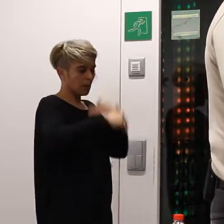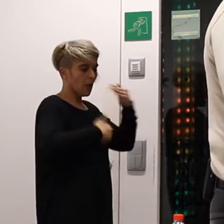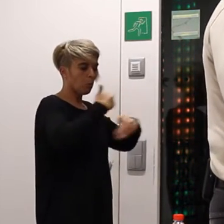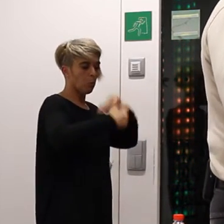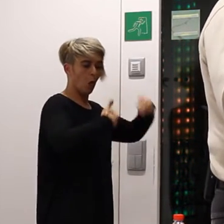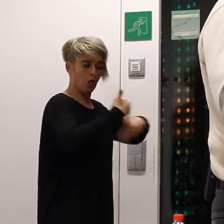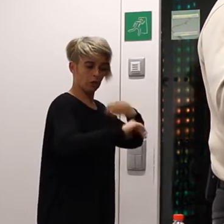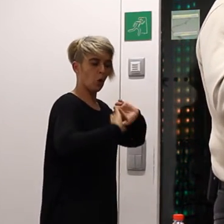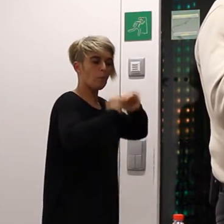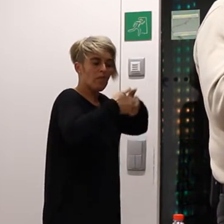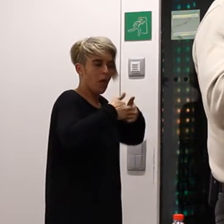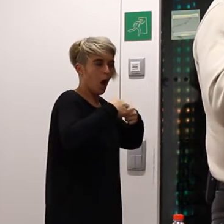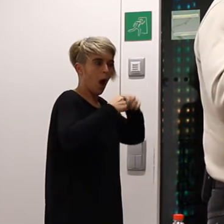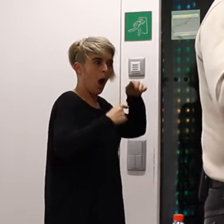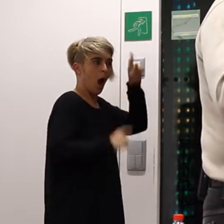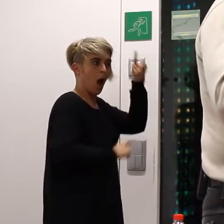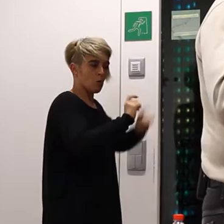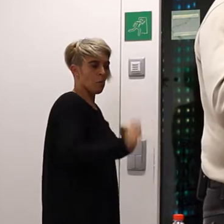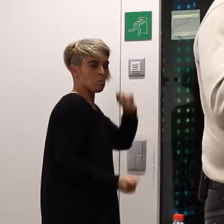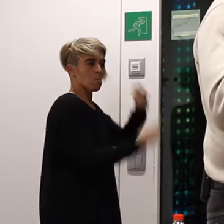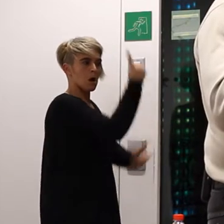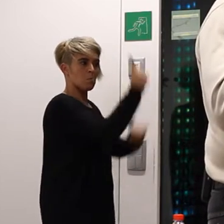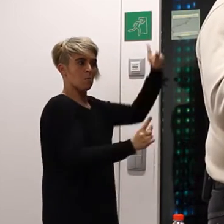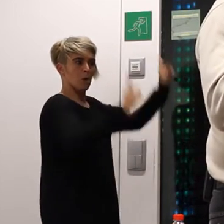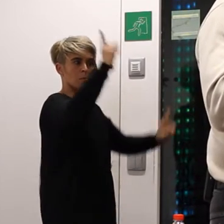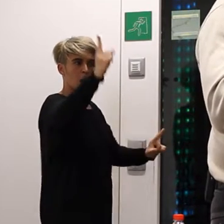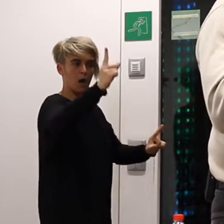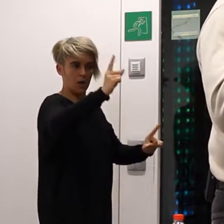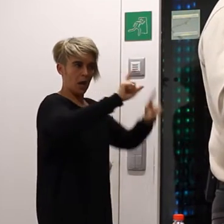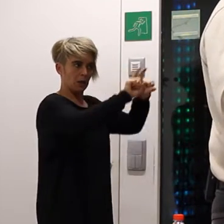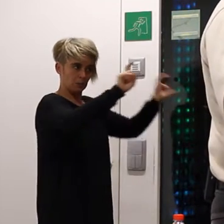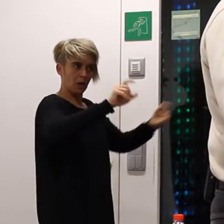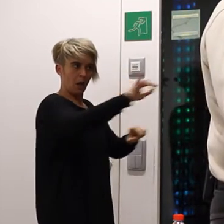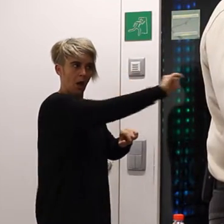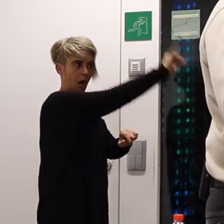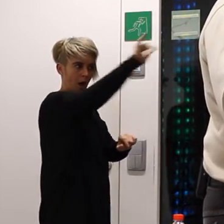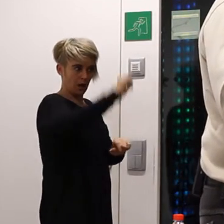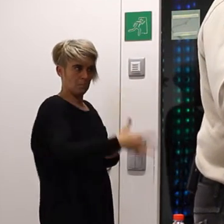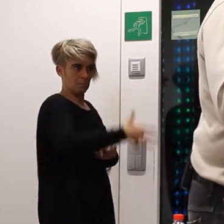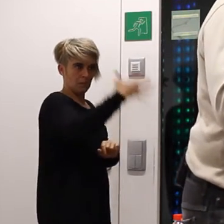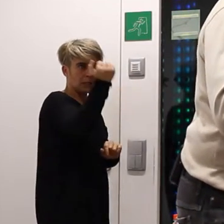otras. No hablo de cooperativas en general. El País Valenciano tiene